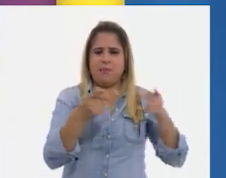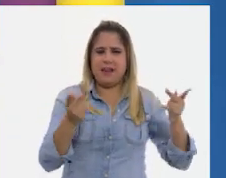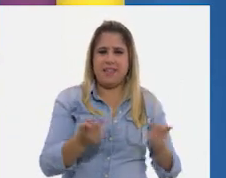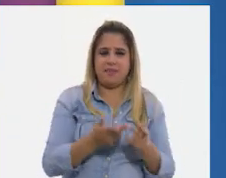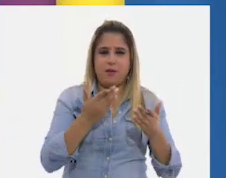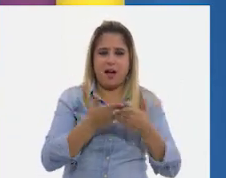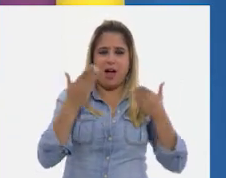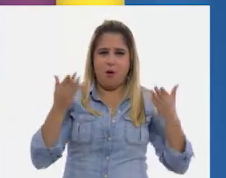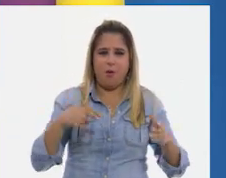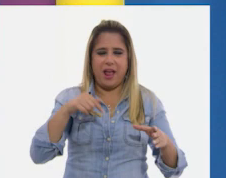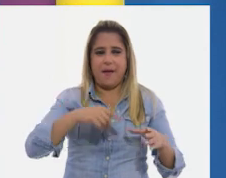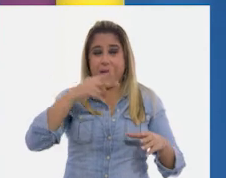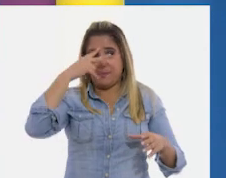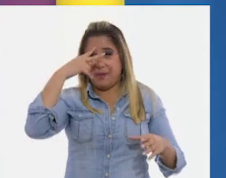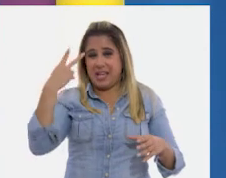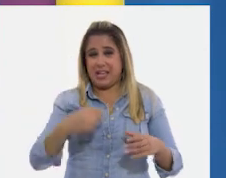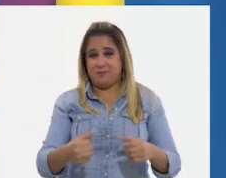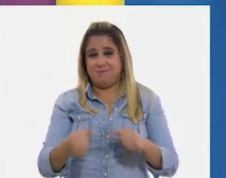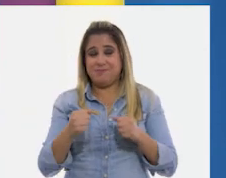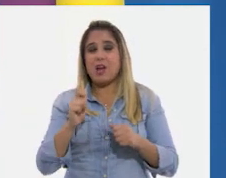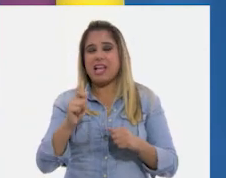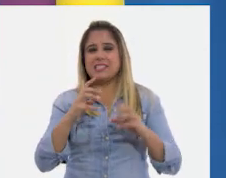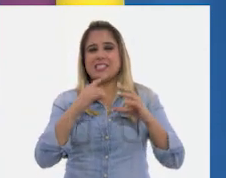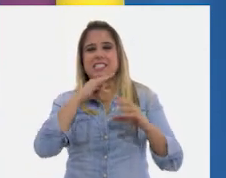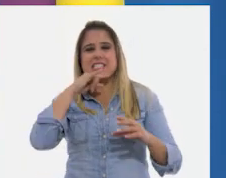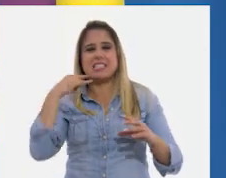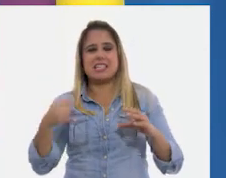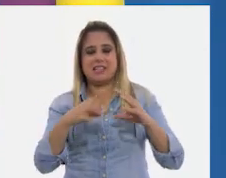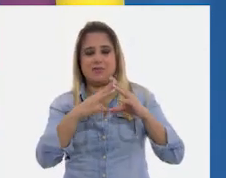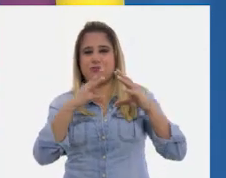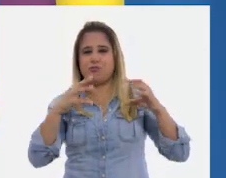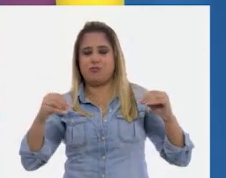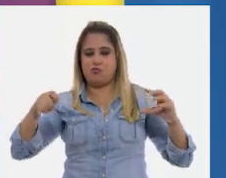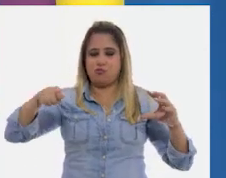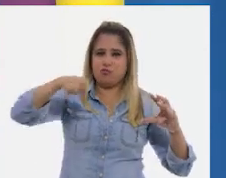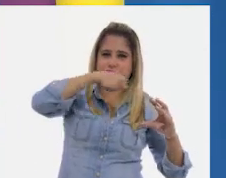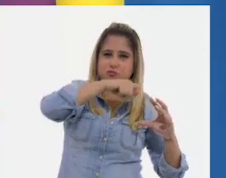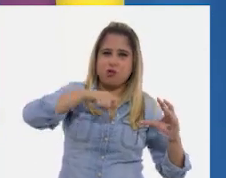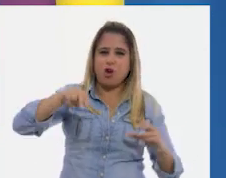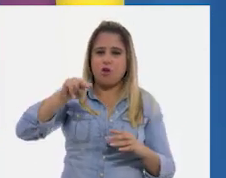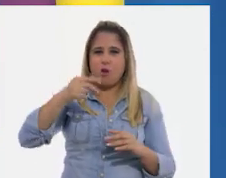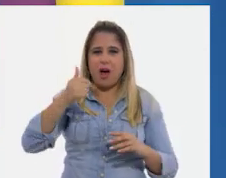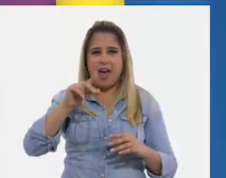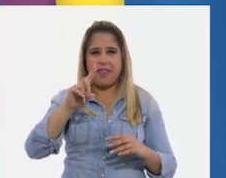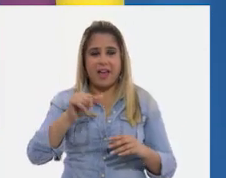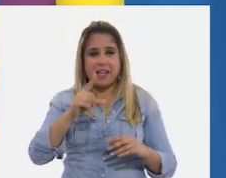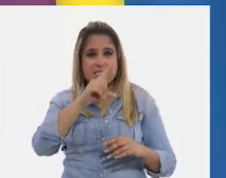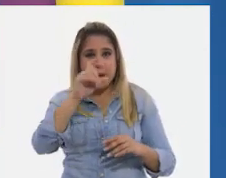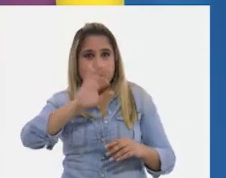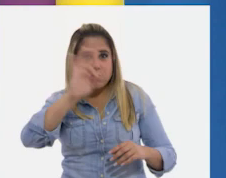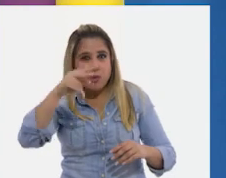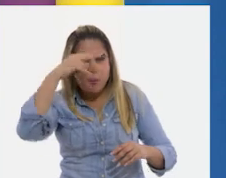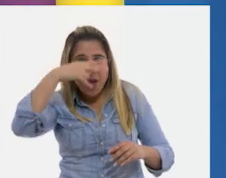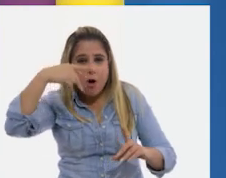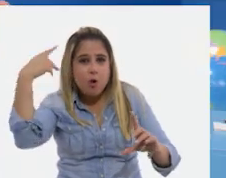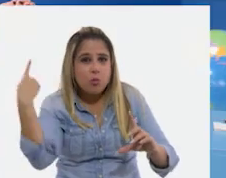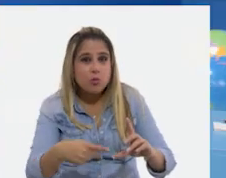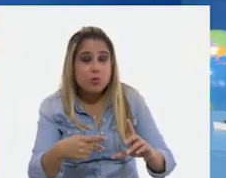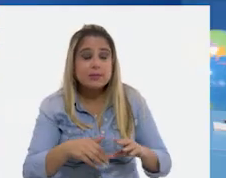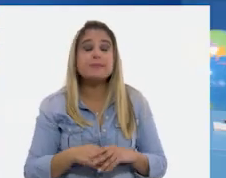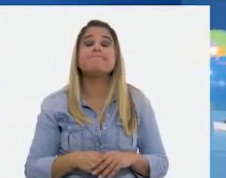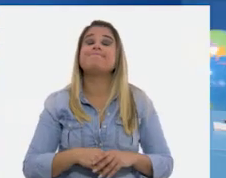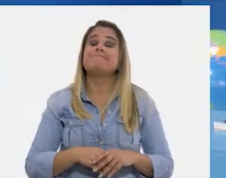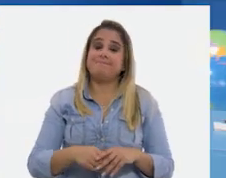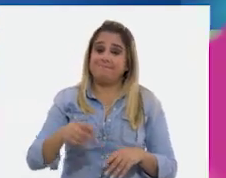ahora muy mexicano, como los chiles en nogada, no es 100% hecho con ingredientes de México. Así